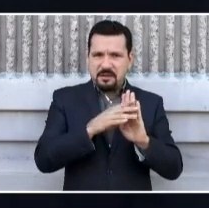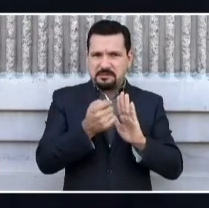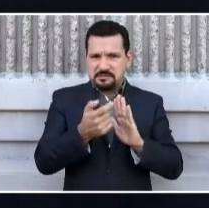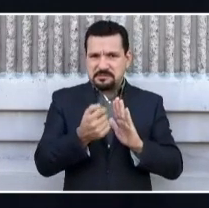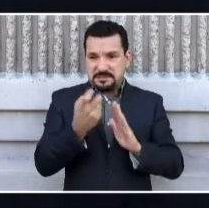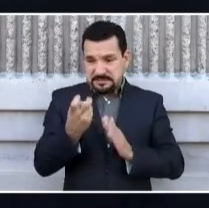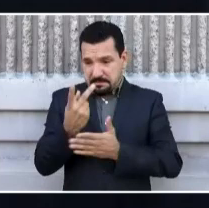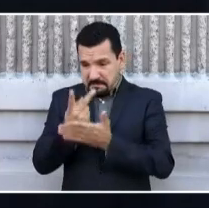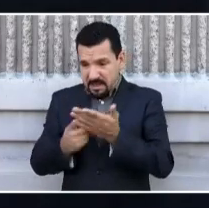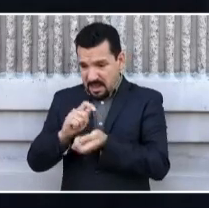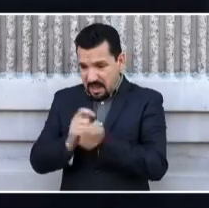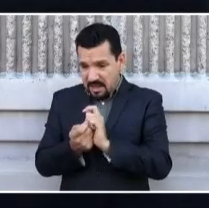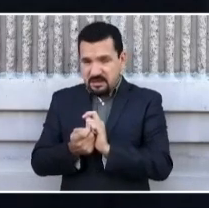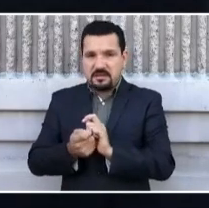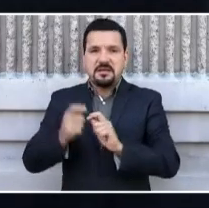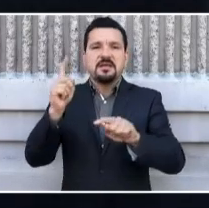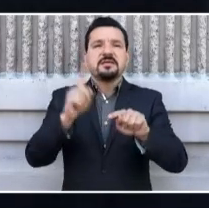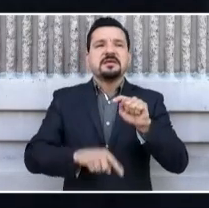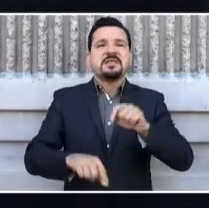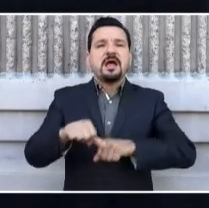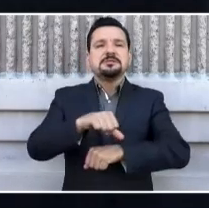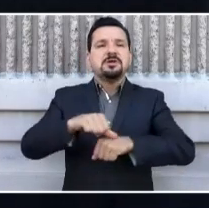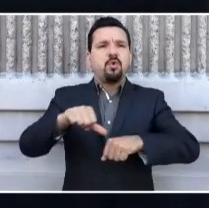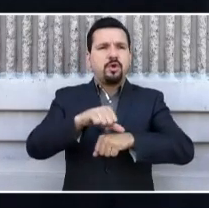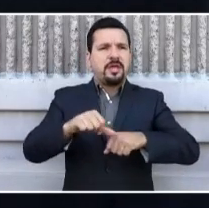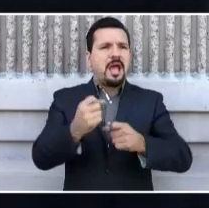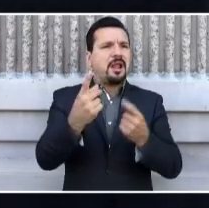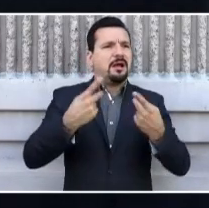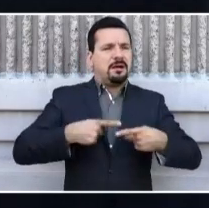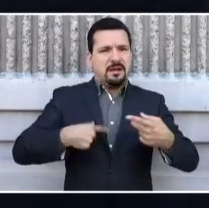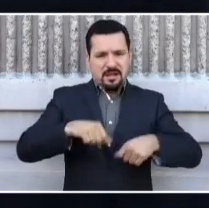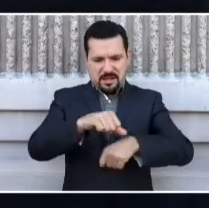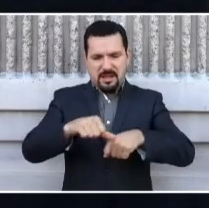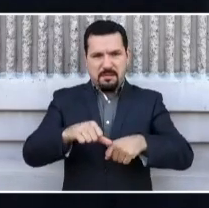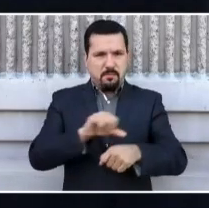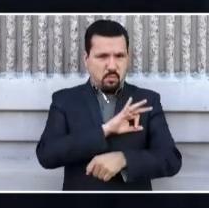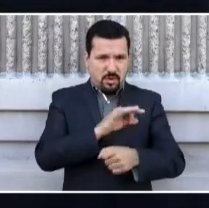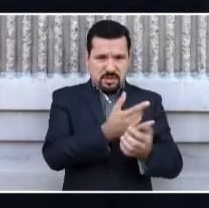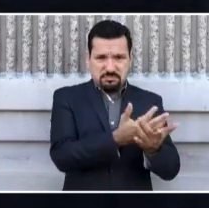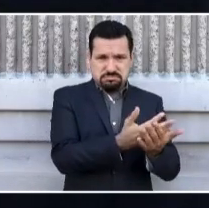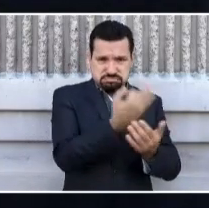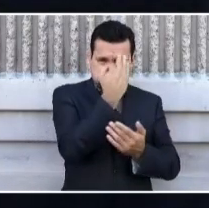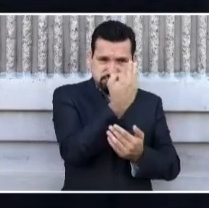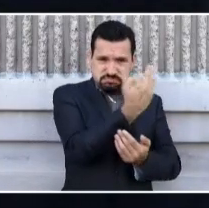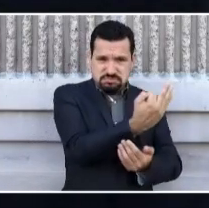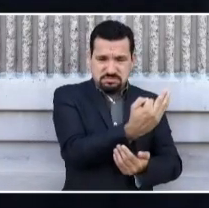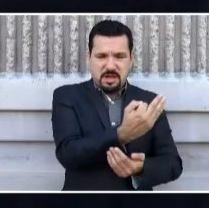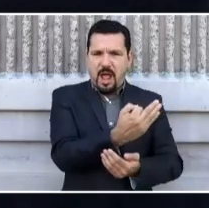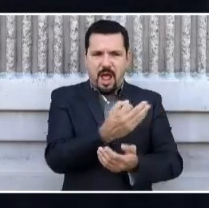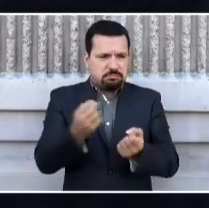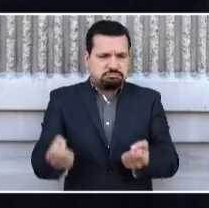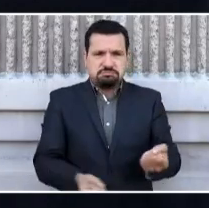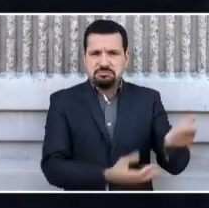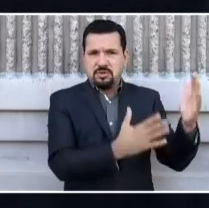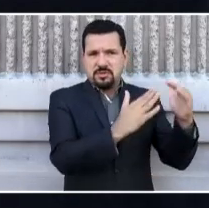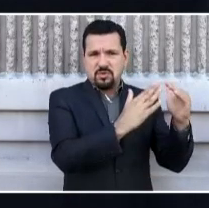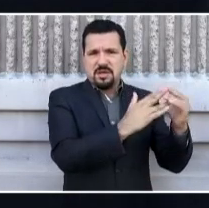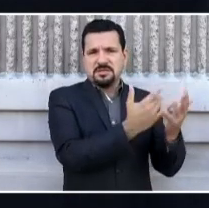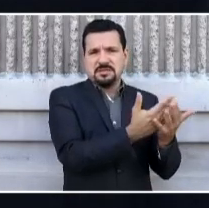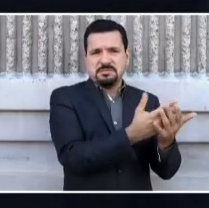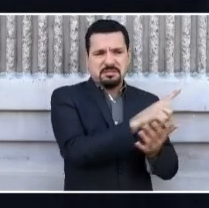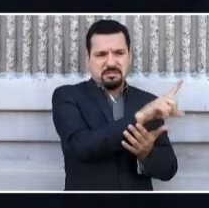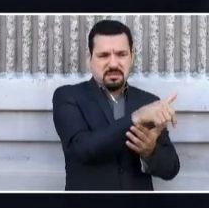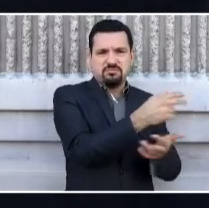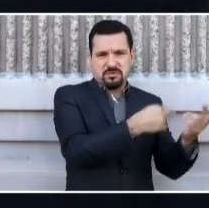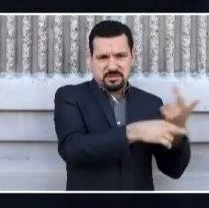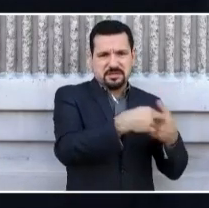incluye el suspender cirugías selectivas, es decir, una cirugía que puede esperar, la dimos de alta a ese paciente, lo mandamos